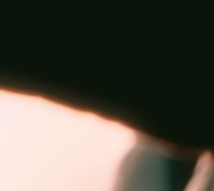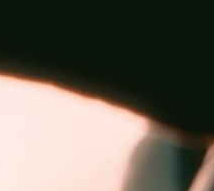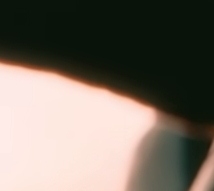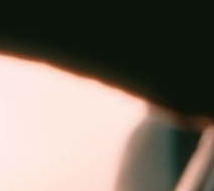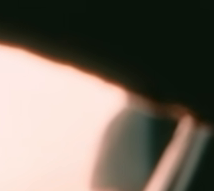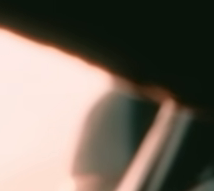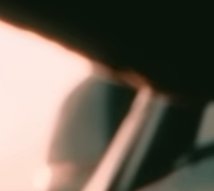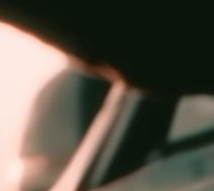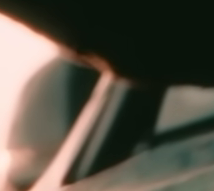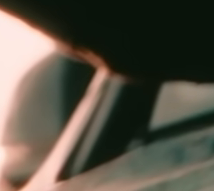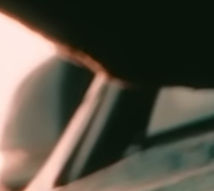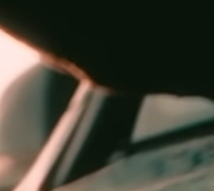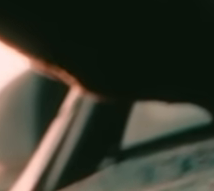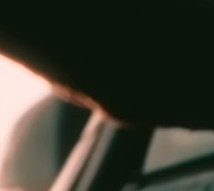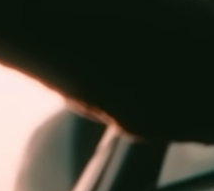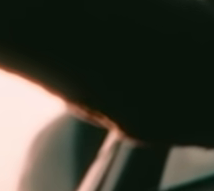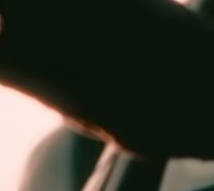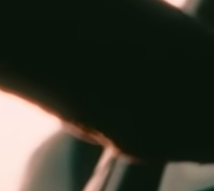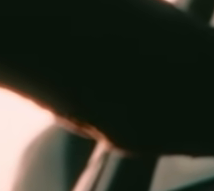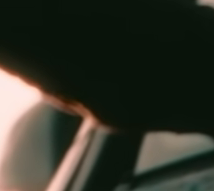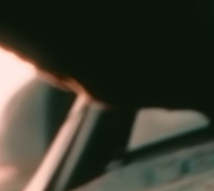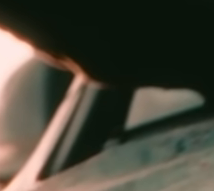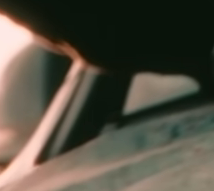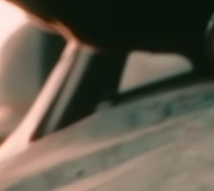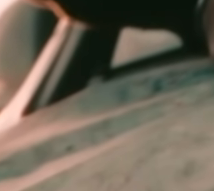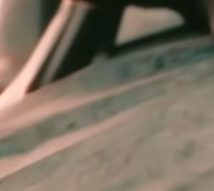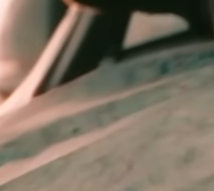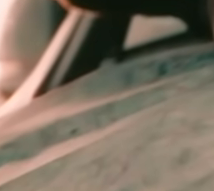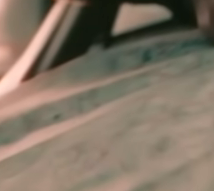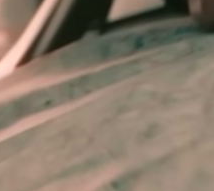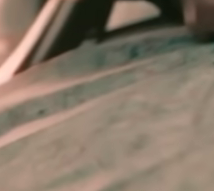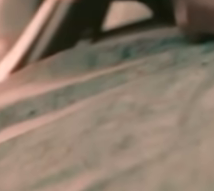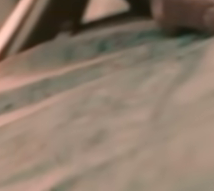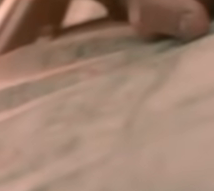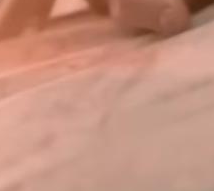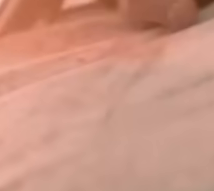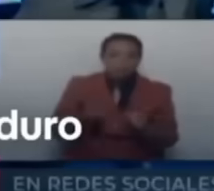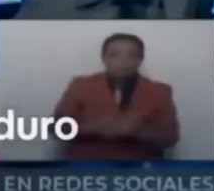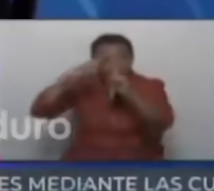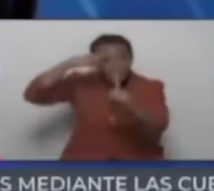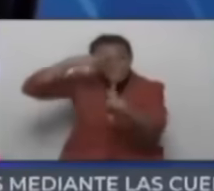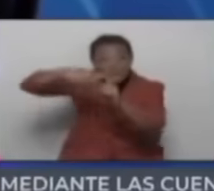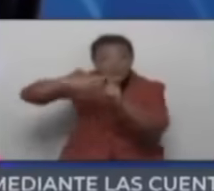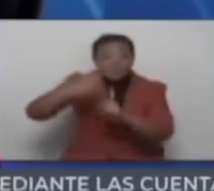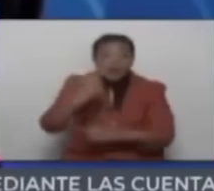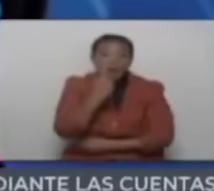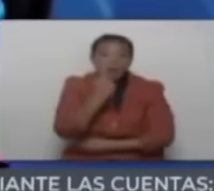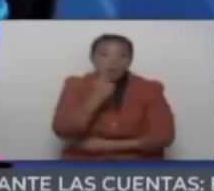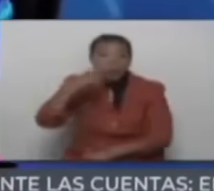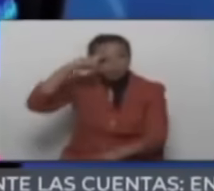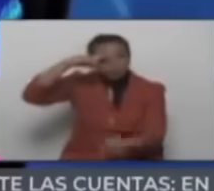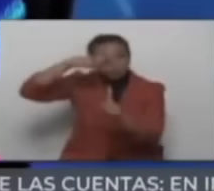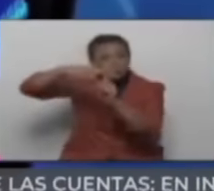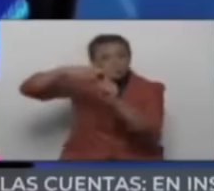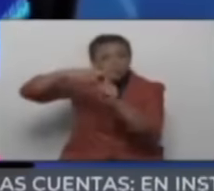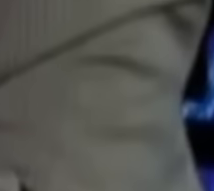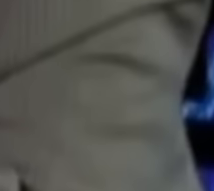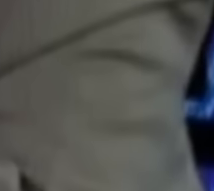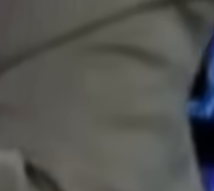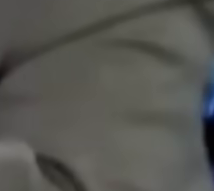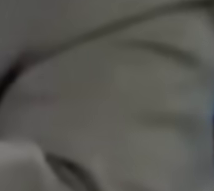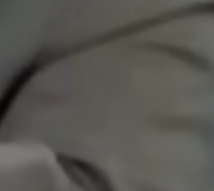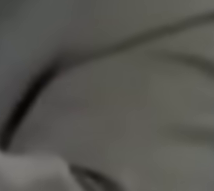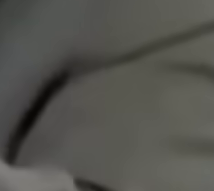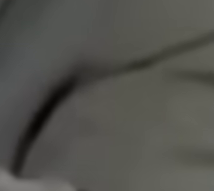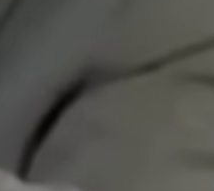de Nicolás maduro por presuntos crímenes de lesa humanidad Por qué el gobierno argentino